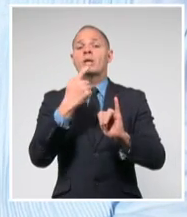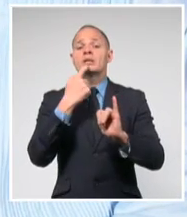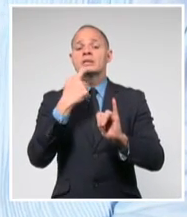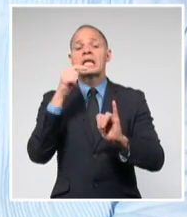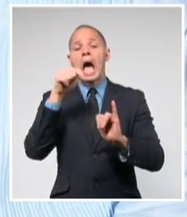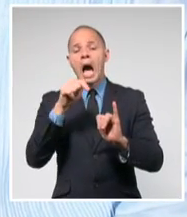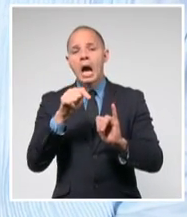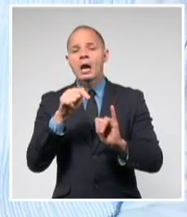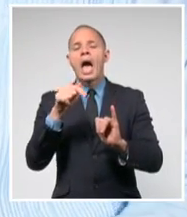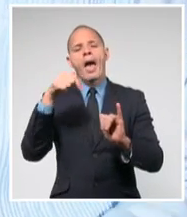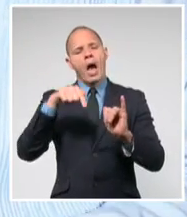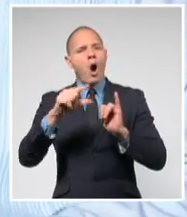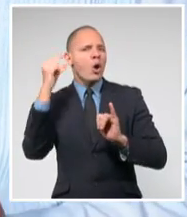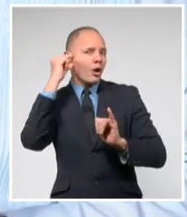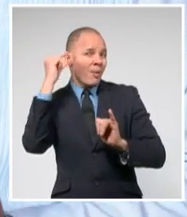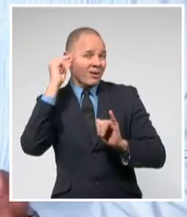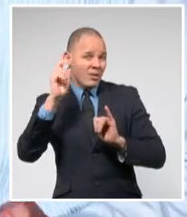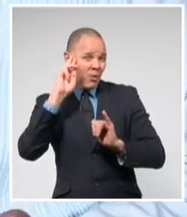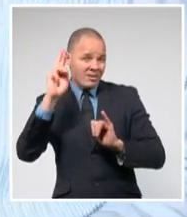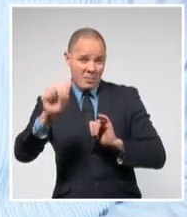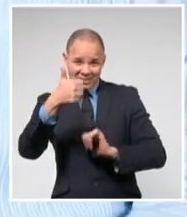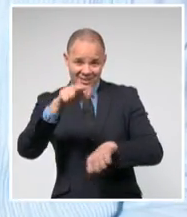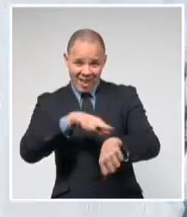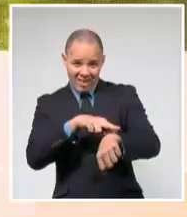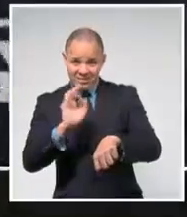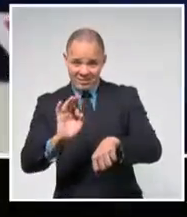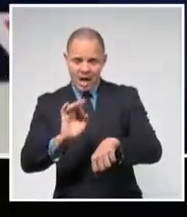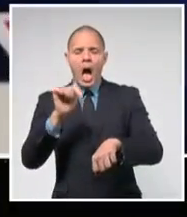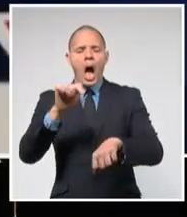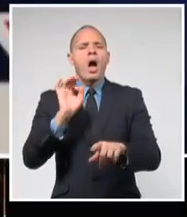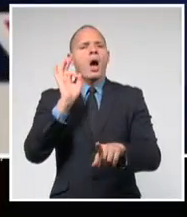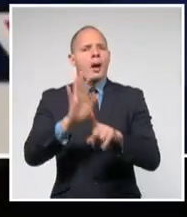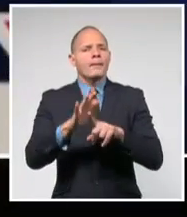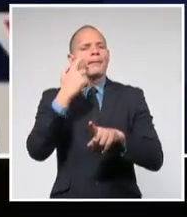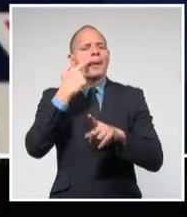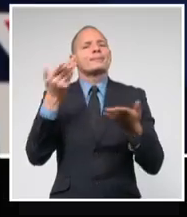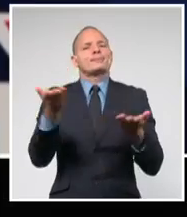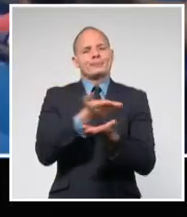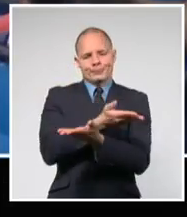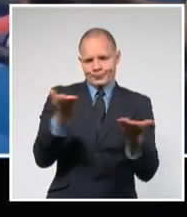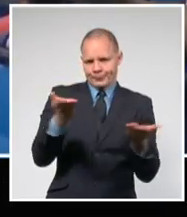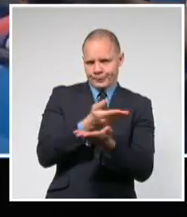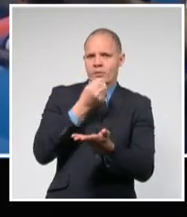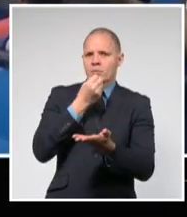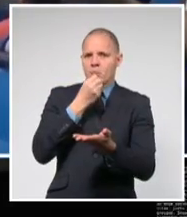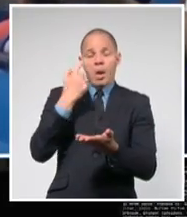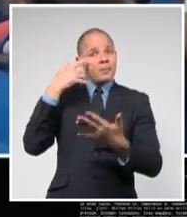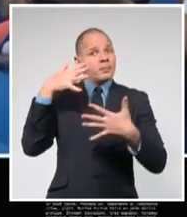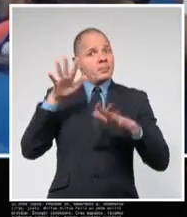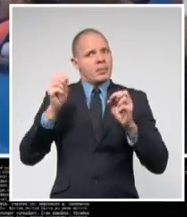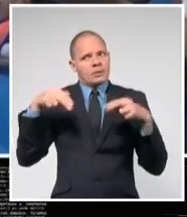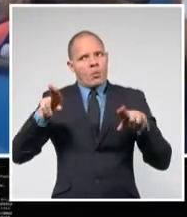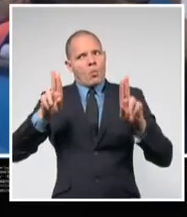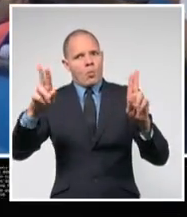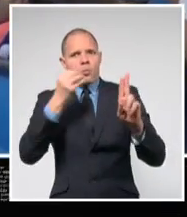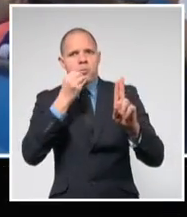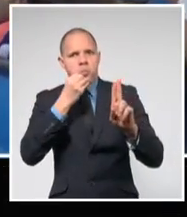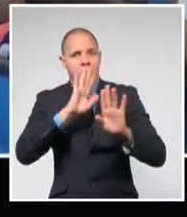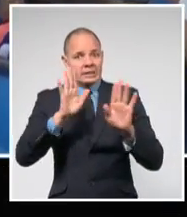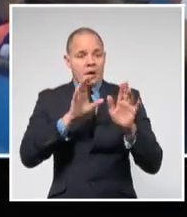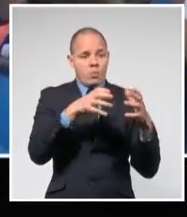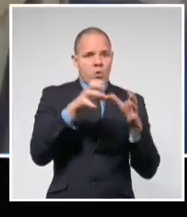relaciones diplomáticas, se aceleró la idea de que pudiera concebirse un acuerdo entre la Major League Baseball y la Federación Cubana de